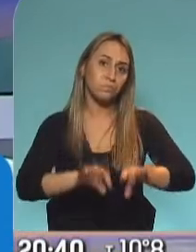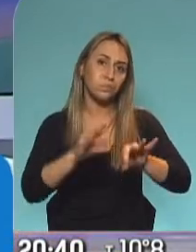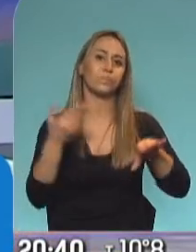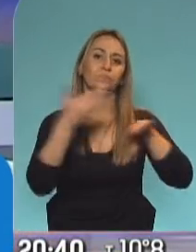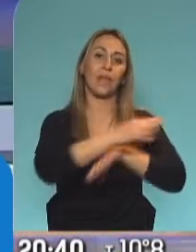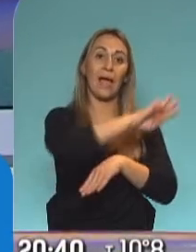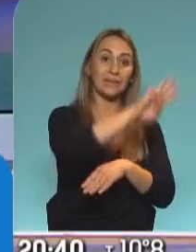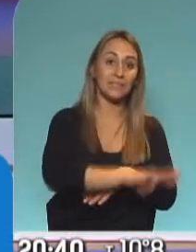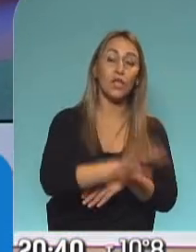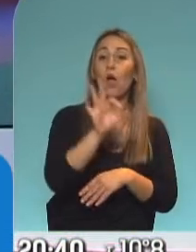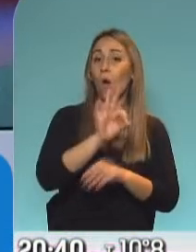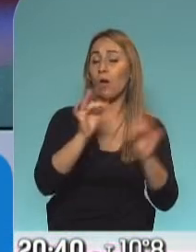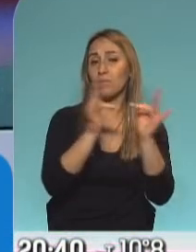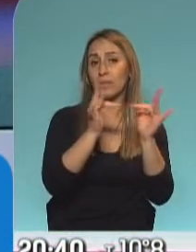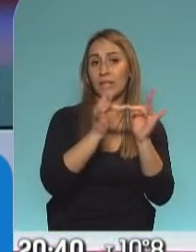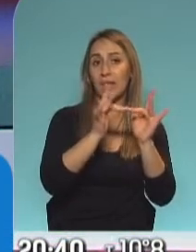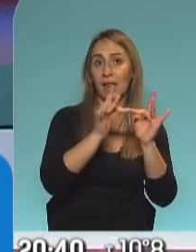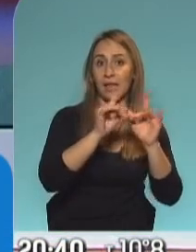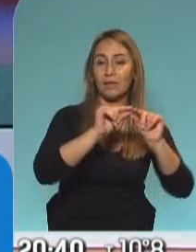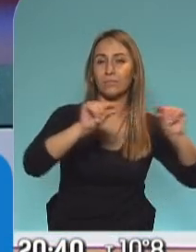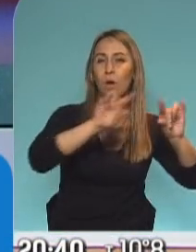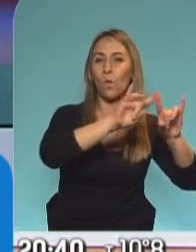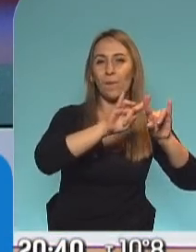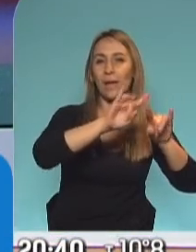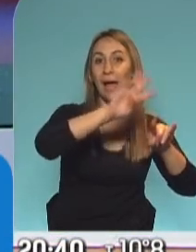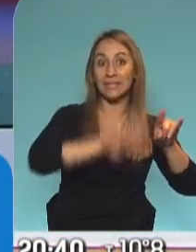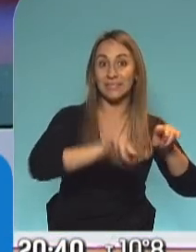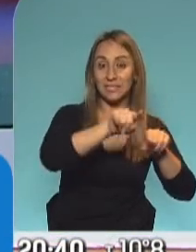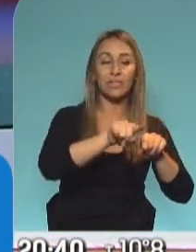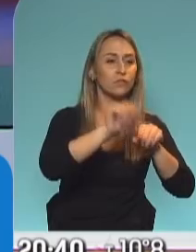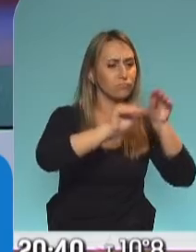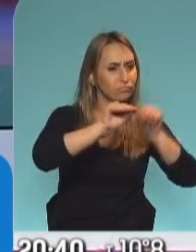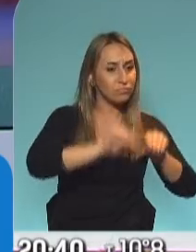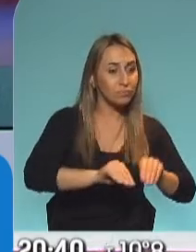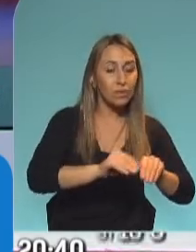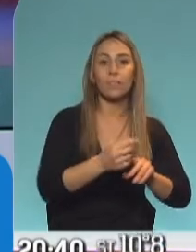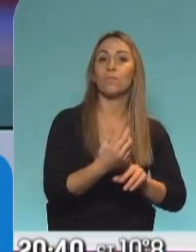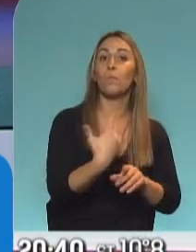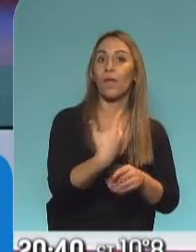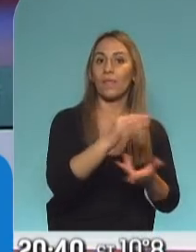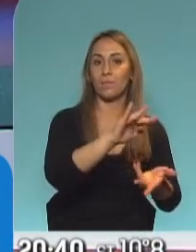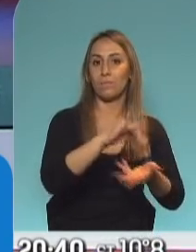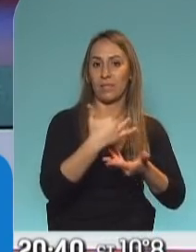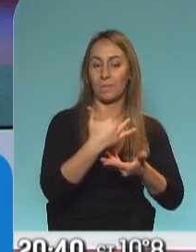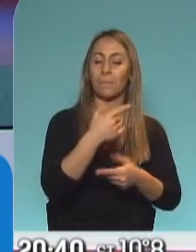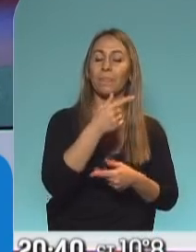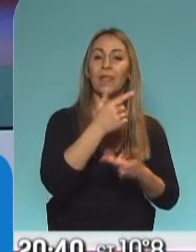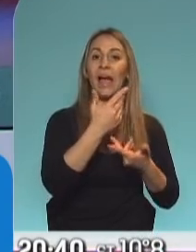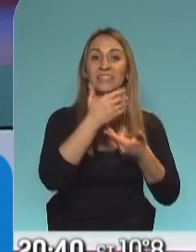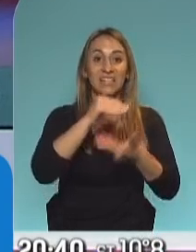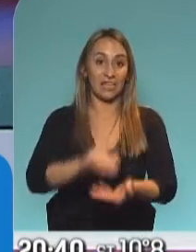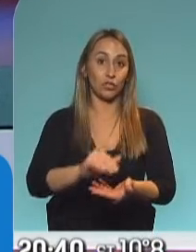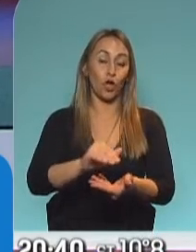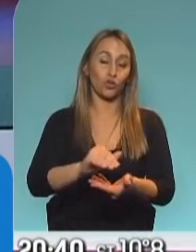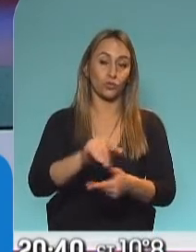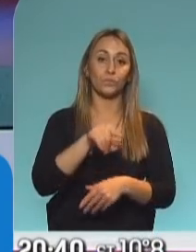por la página de ANSES llenar los datos y poder empezar a cobrar su asignación universal. Que es importante contarles que la asignación universal es un derecho que